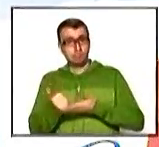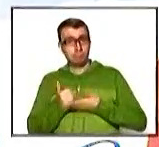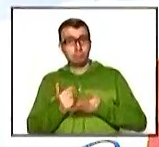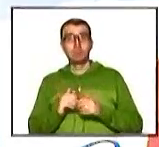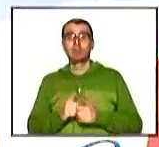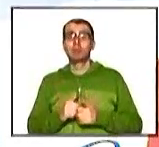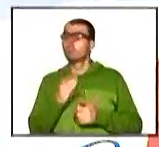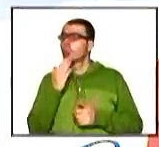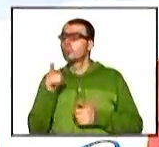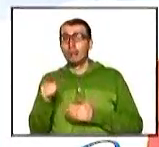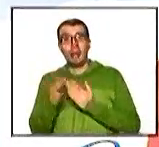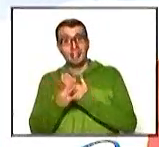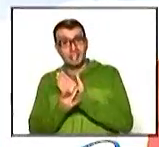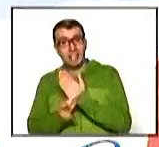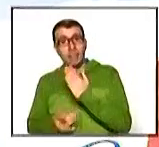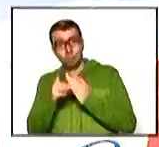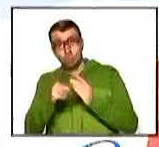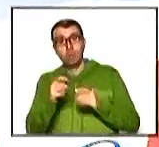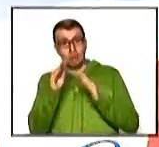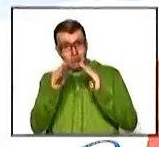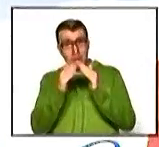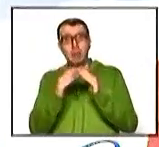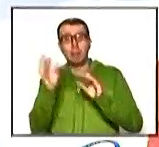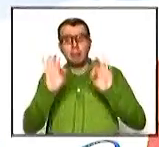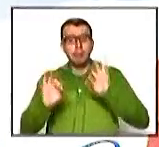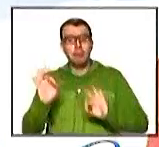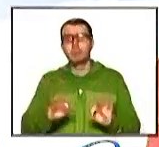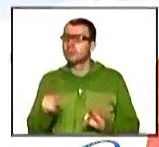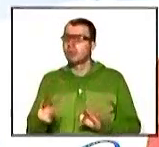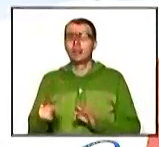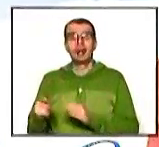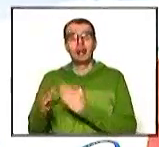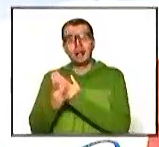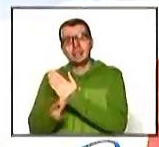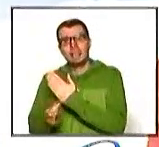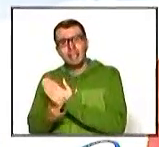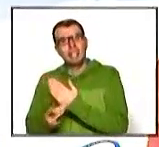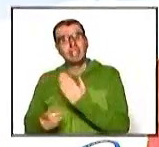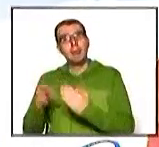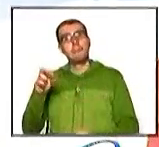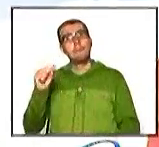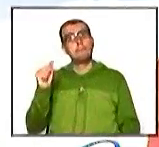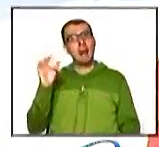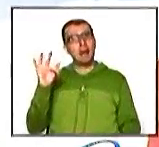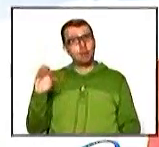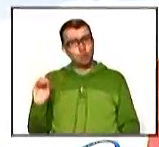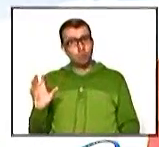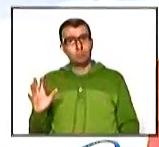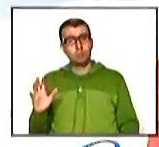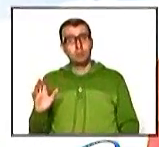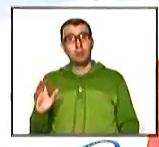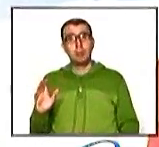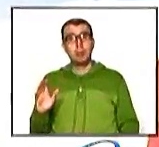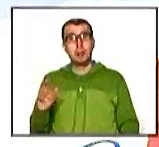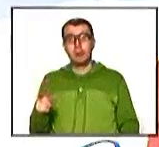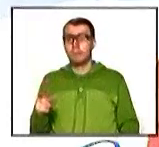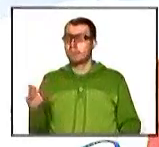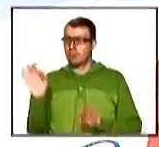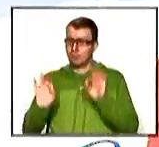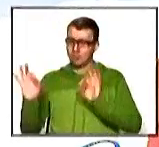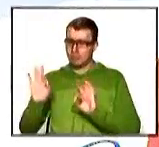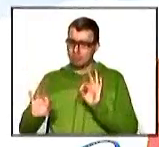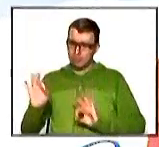ustedes pueden preparar, inclusive en sus casas, que es el aceite de pata, bien preparado, y tiene efectos